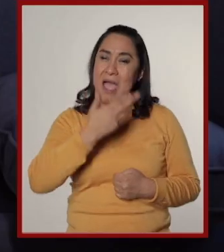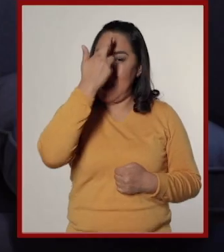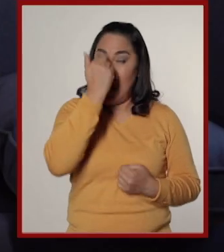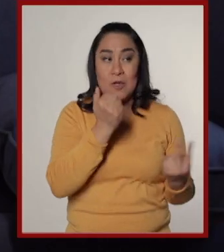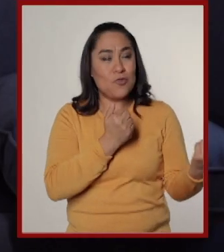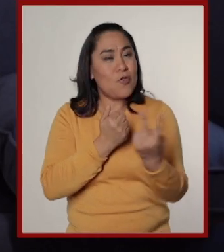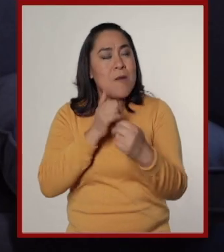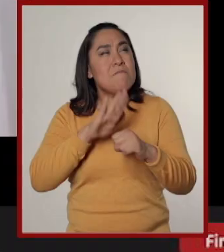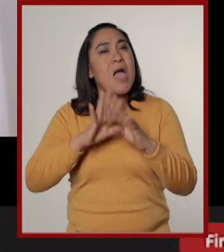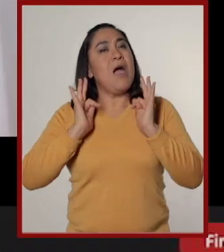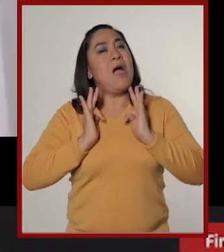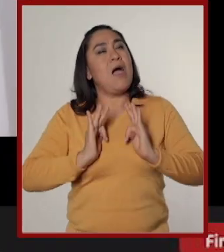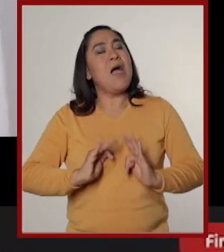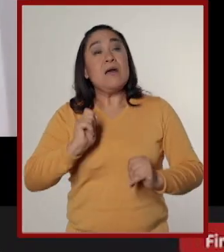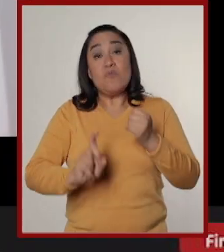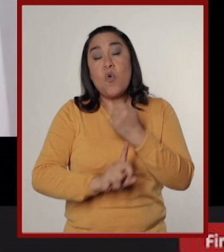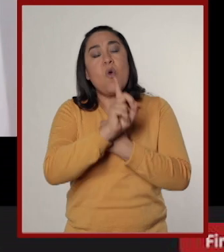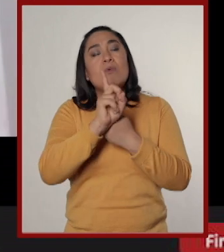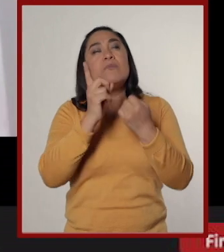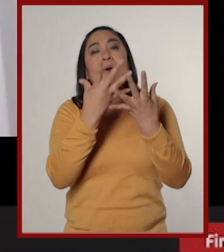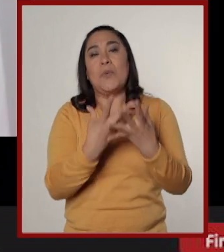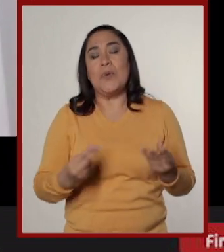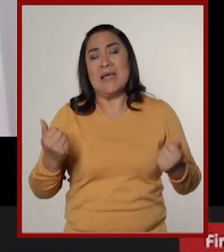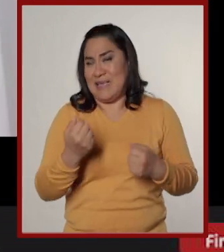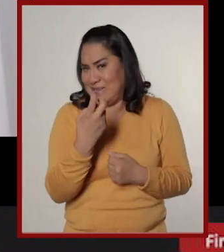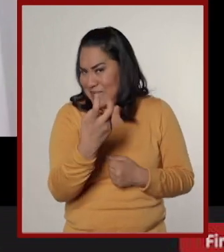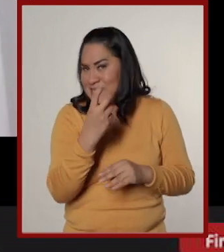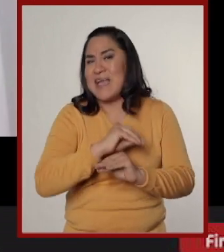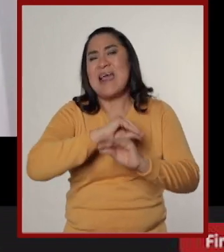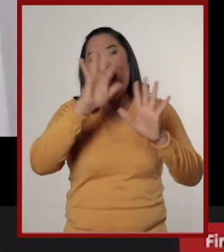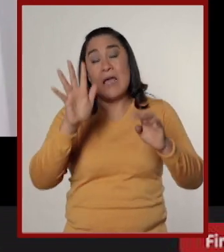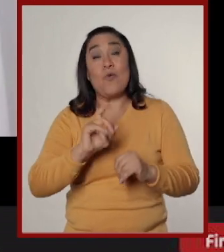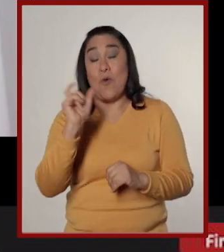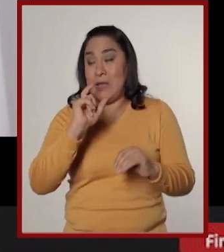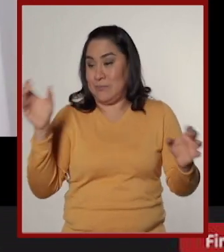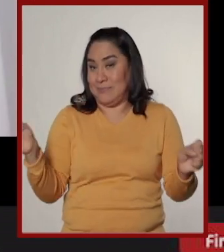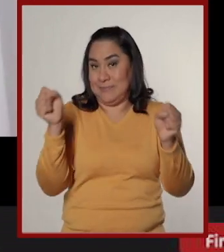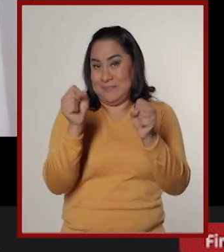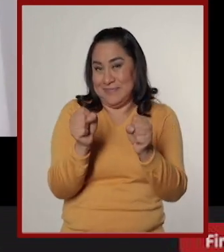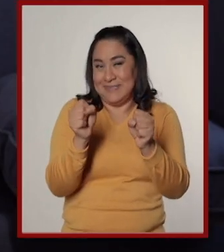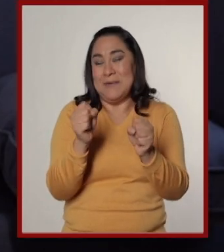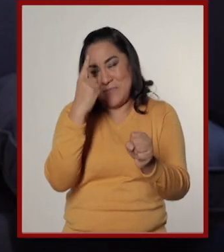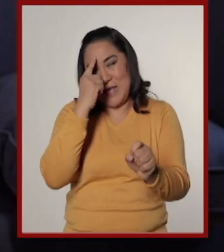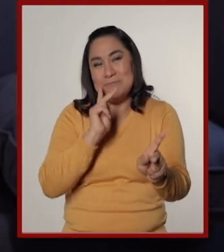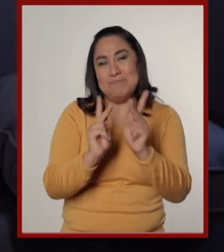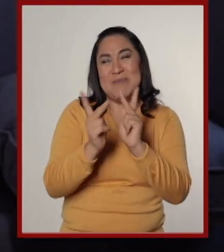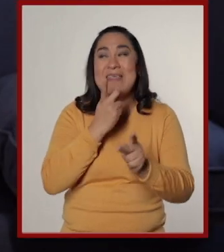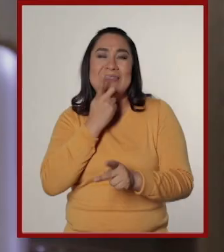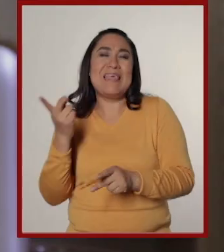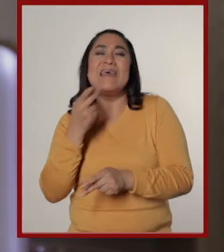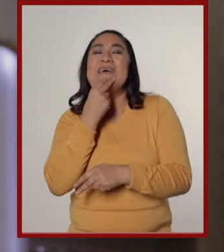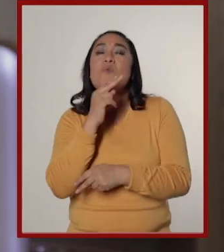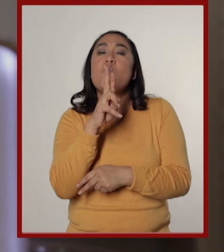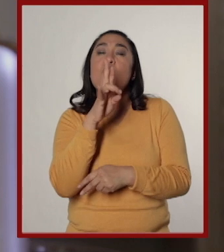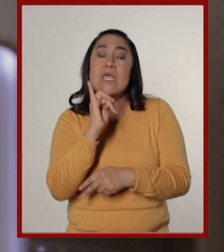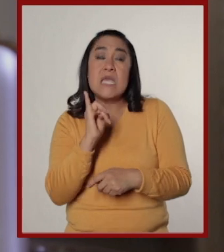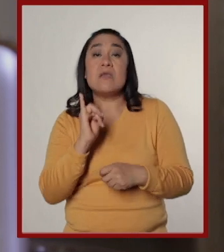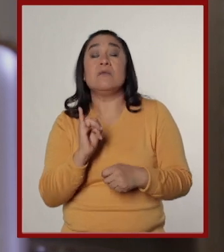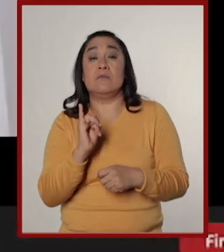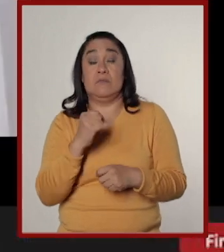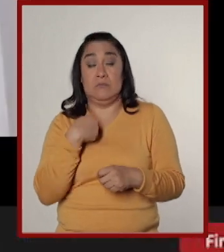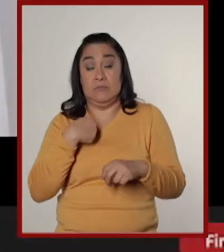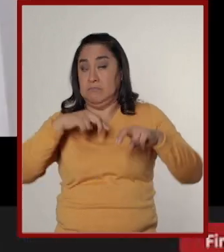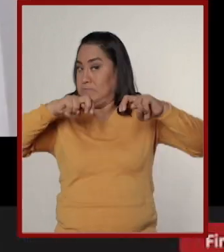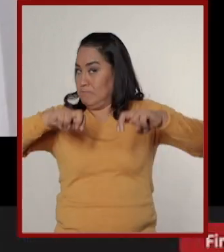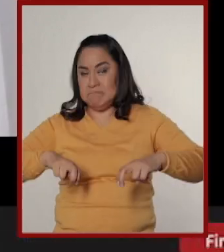acordaste. Y sí que es mejor cierto. te quedes ahí, discutas y para que te vayas tranquilo y contento y el otro también, ¿no? Claro. Claro. Berta Mari, ¿cuál es